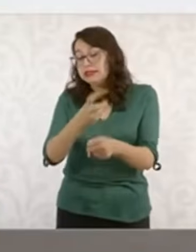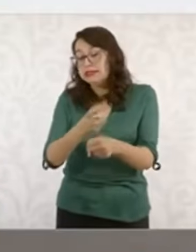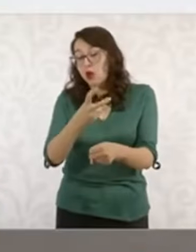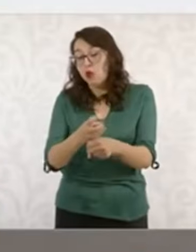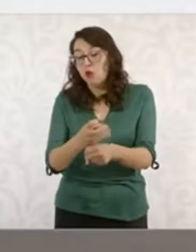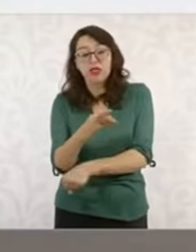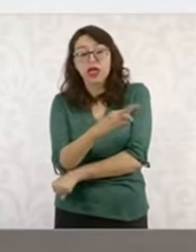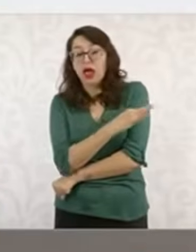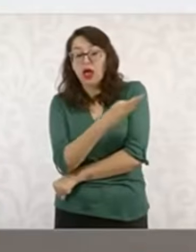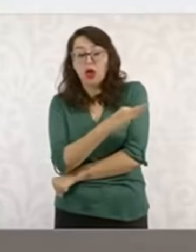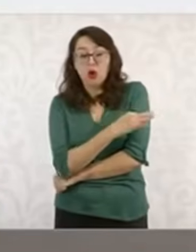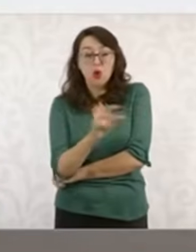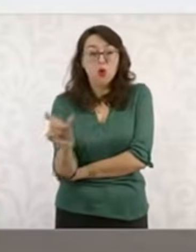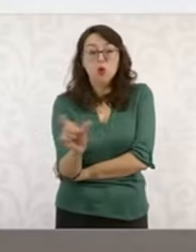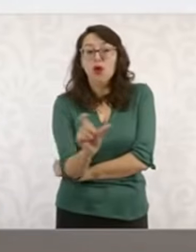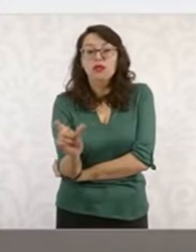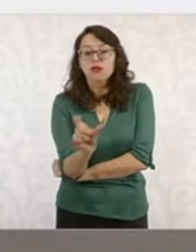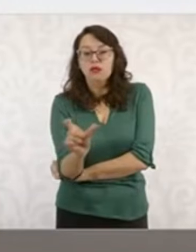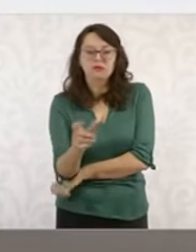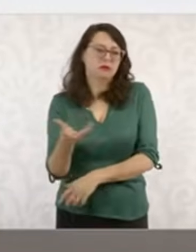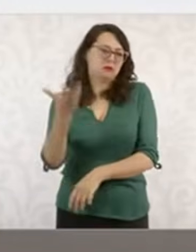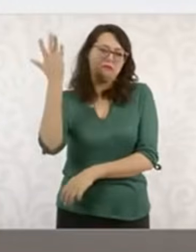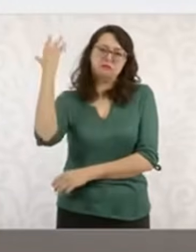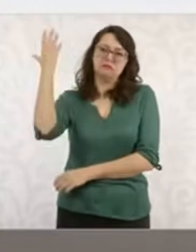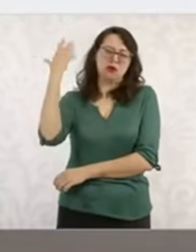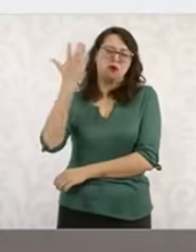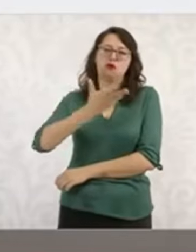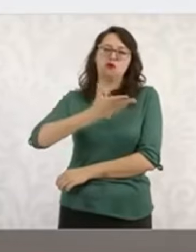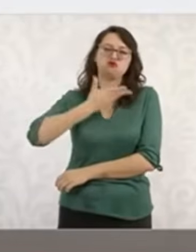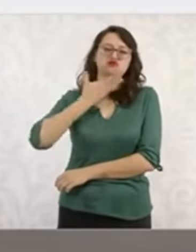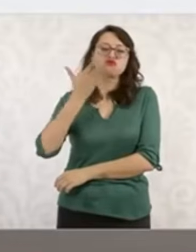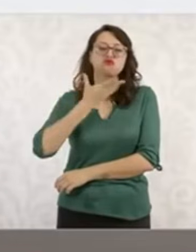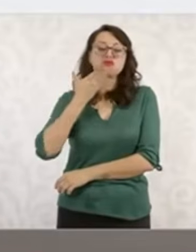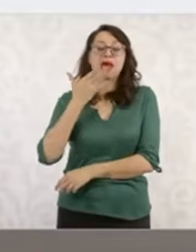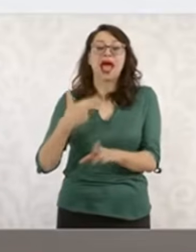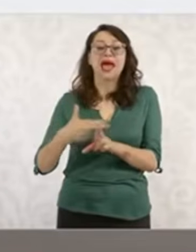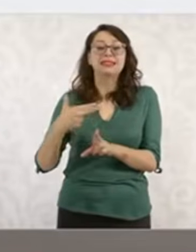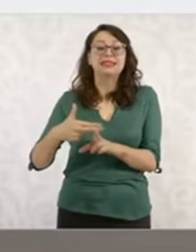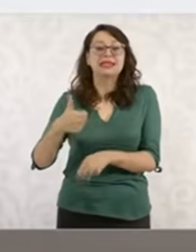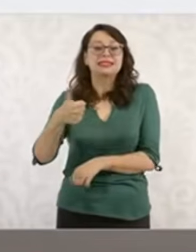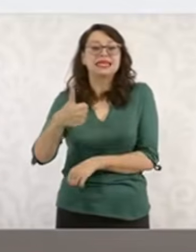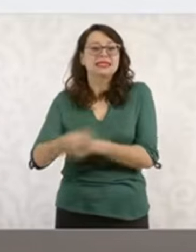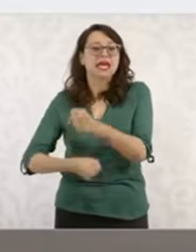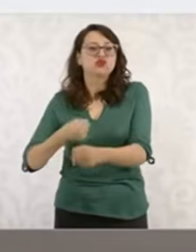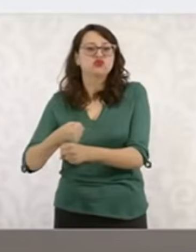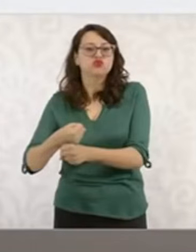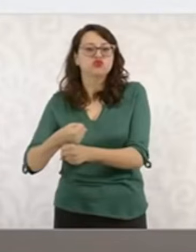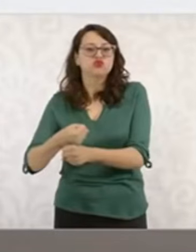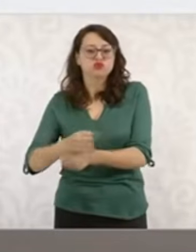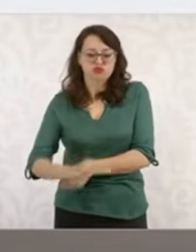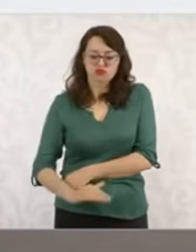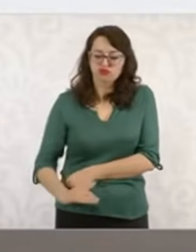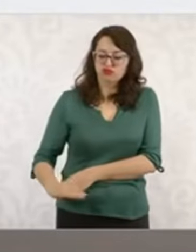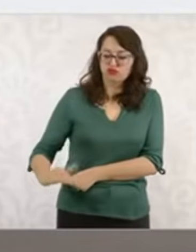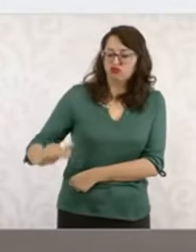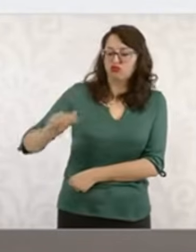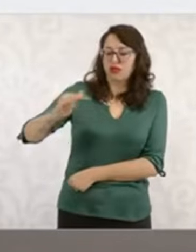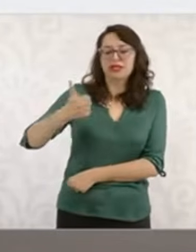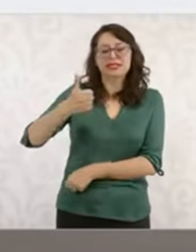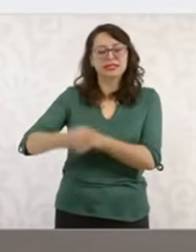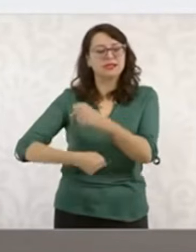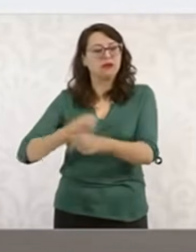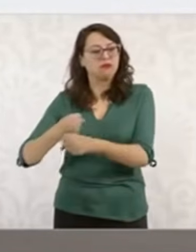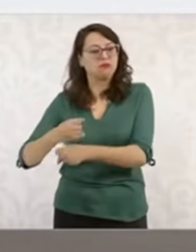2021 y 22, la segunda dosis, el refuerzo, se ponía a los 6 años de edad. Porque incluso durante algún tiempo era